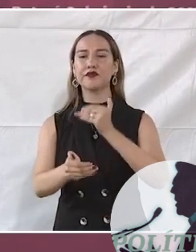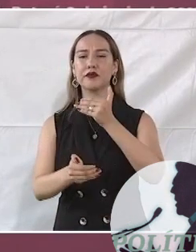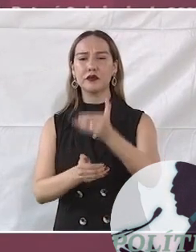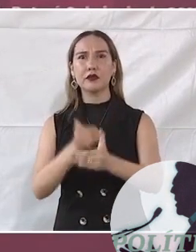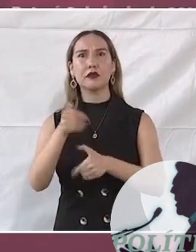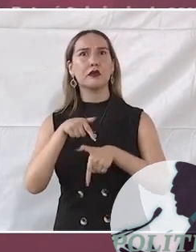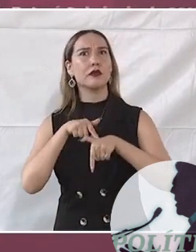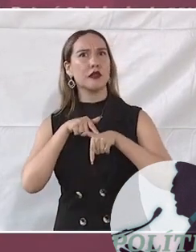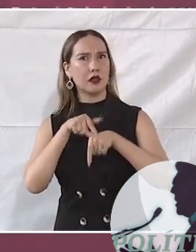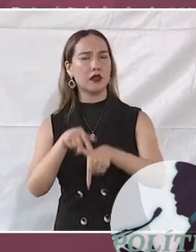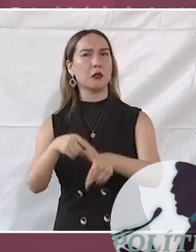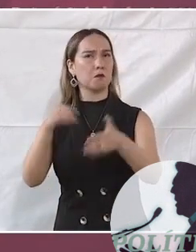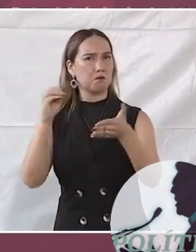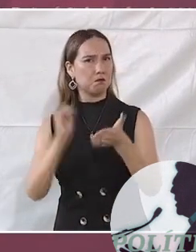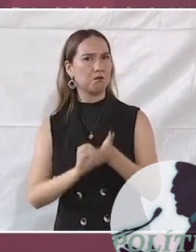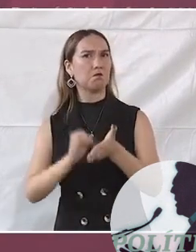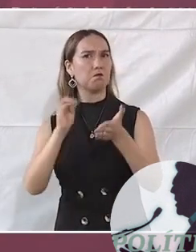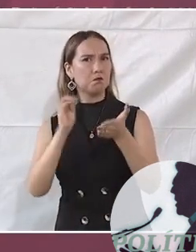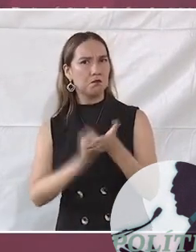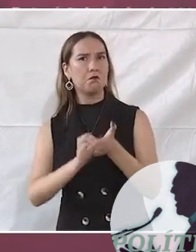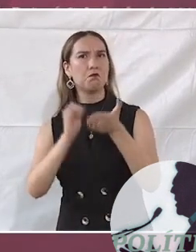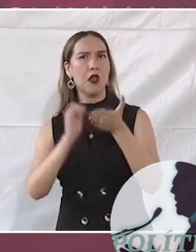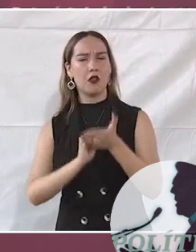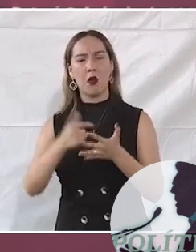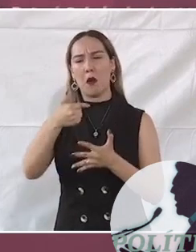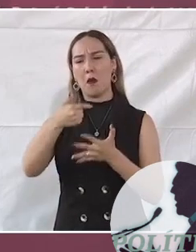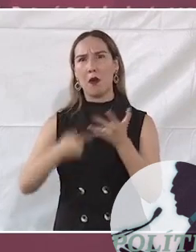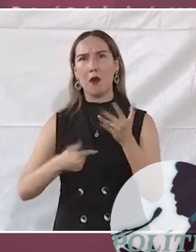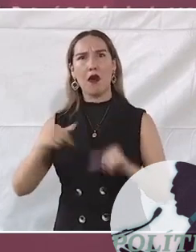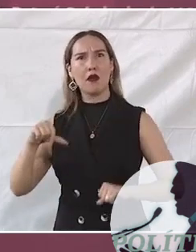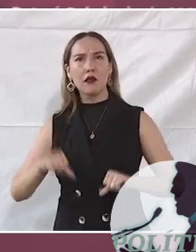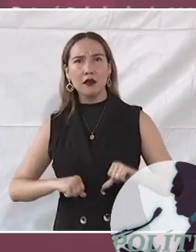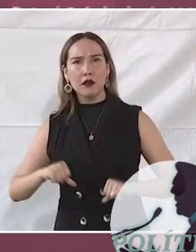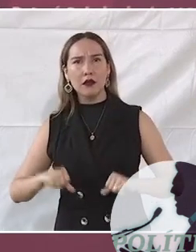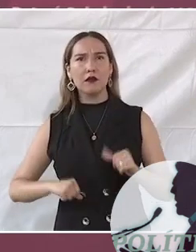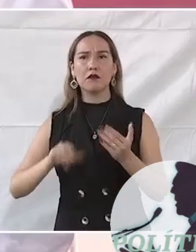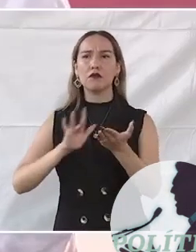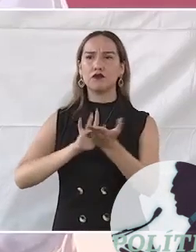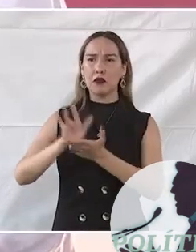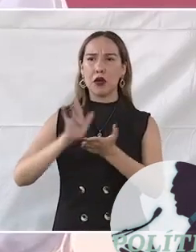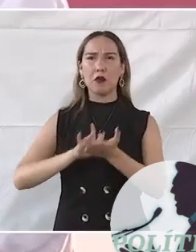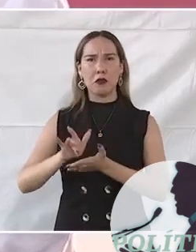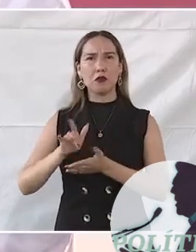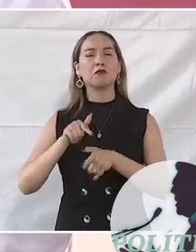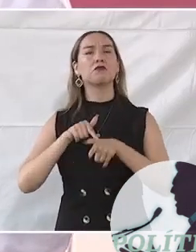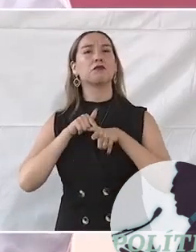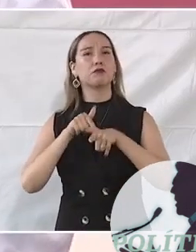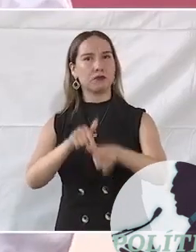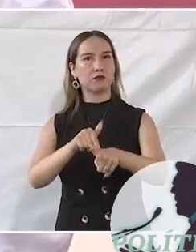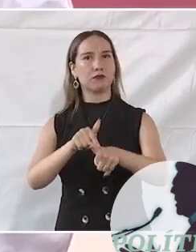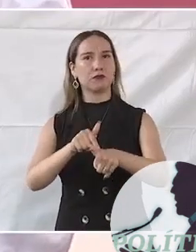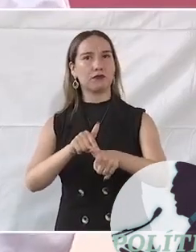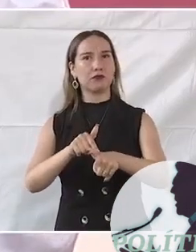apoyos, todos los programas del bienestar. Como aquí lo